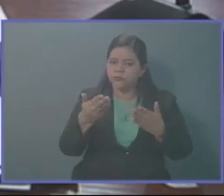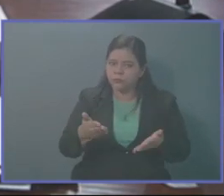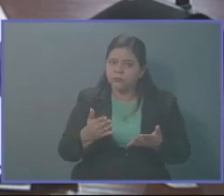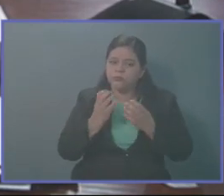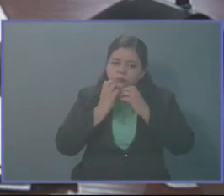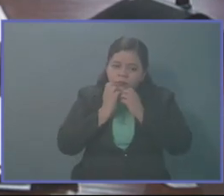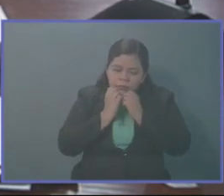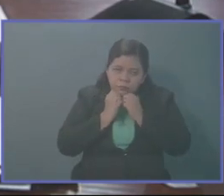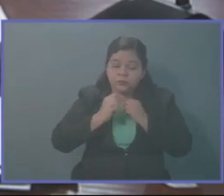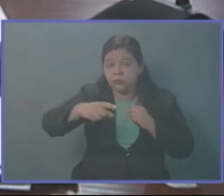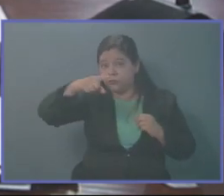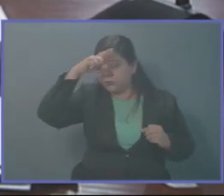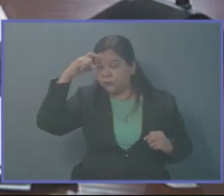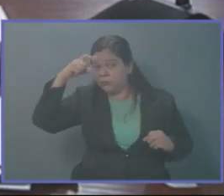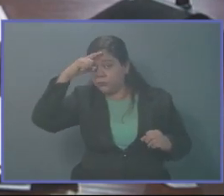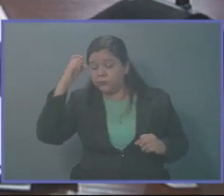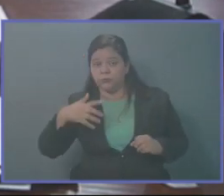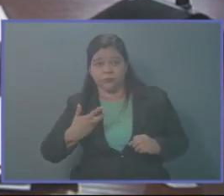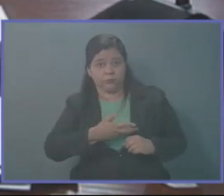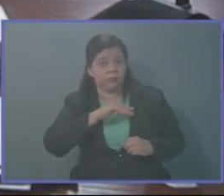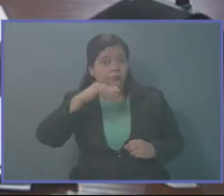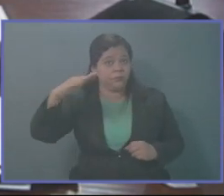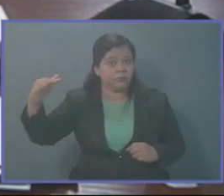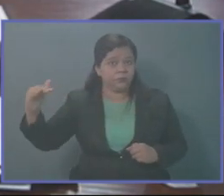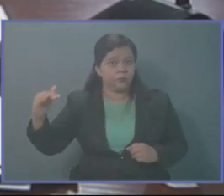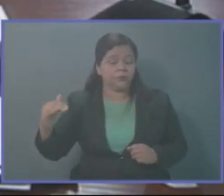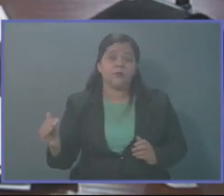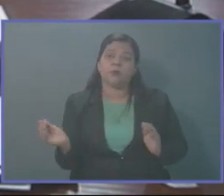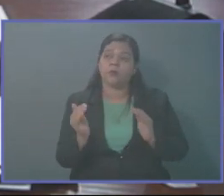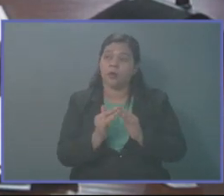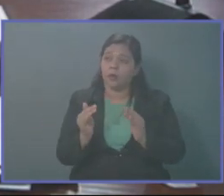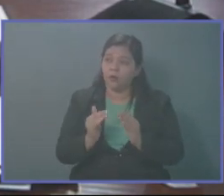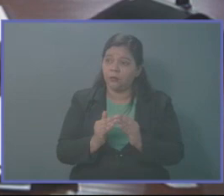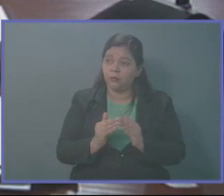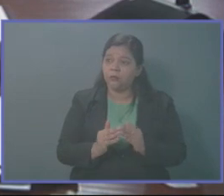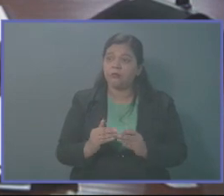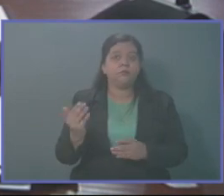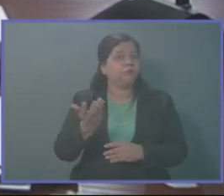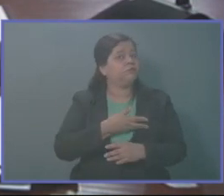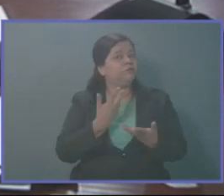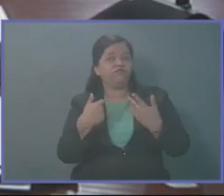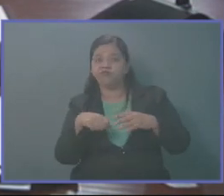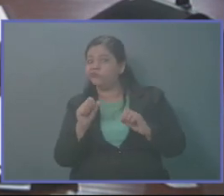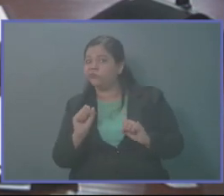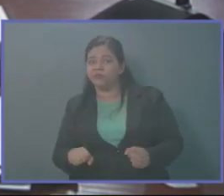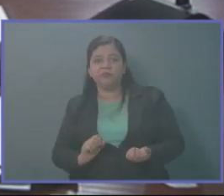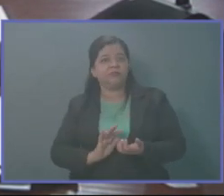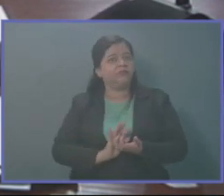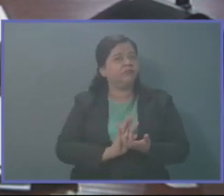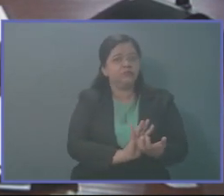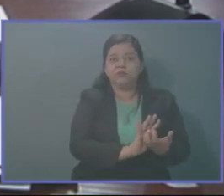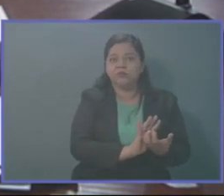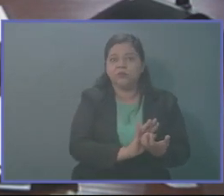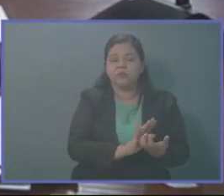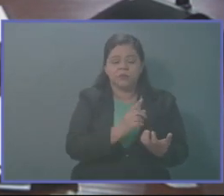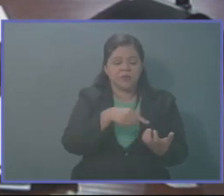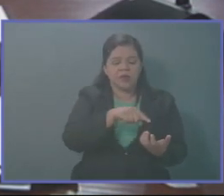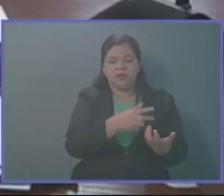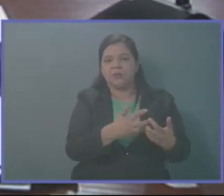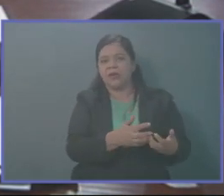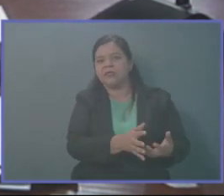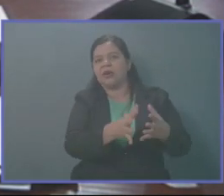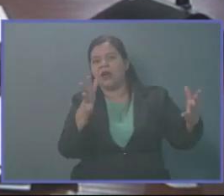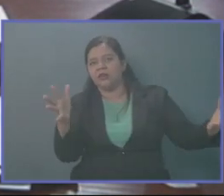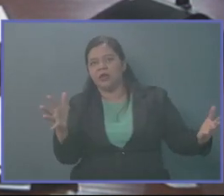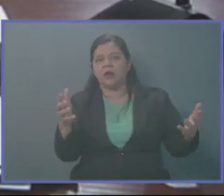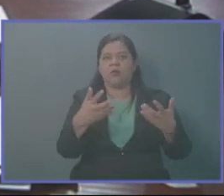el tejido productivo del país, y en este caso no se puede discriminar porque pequeños o grandes han sufrido los